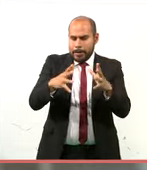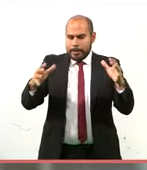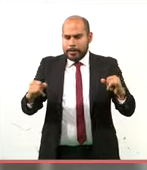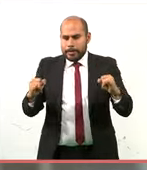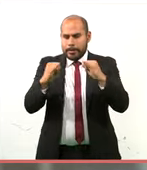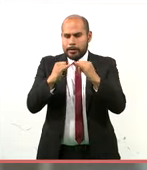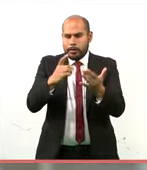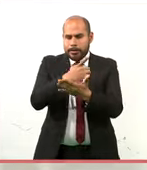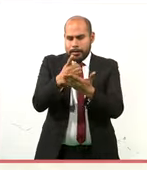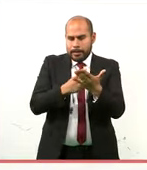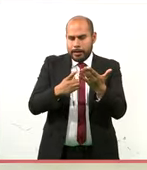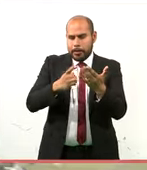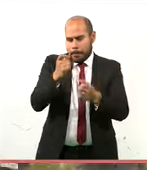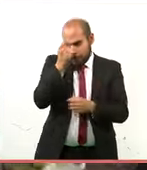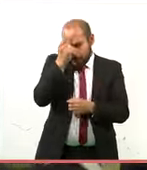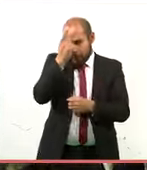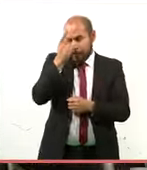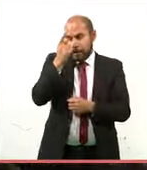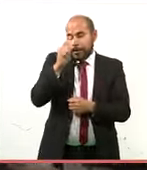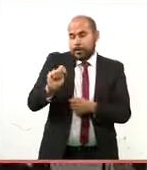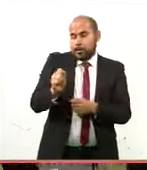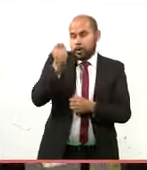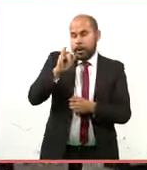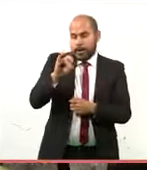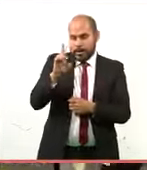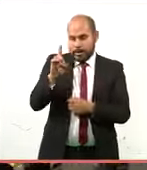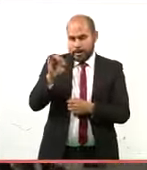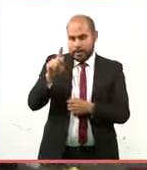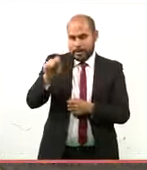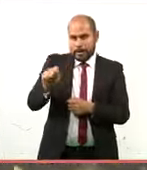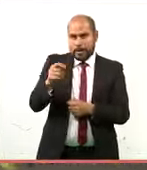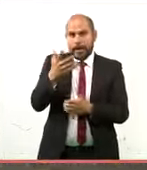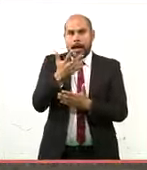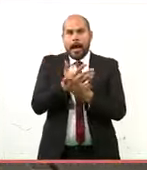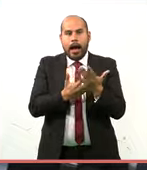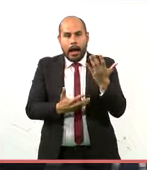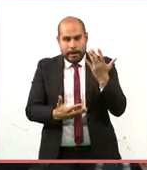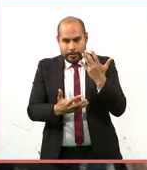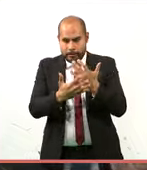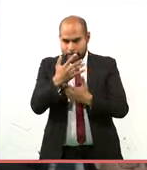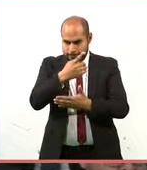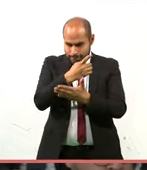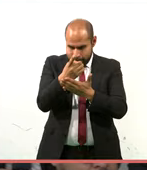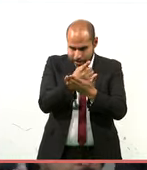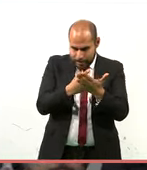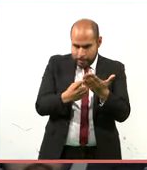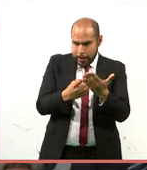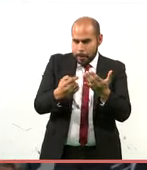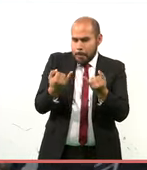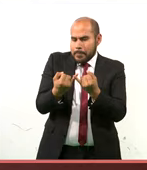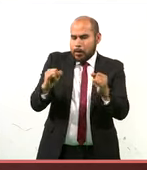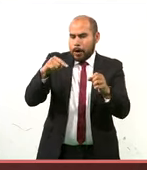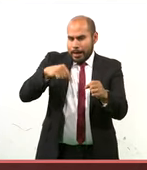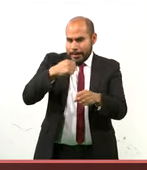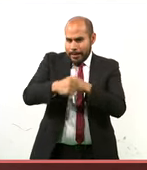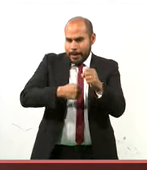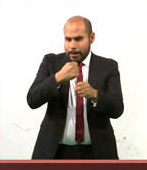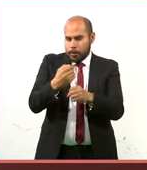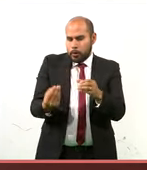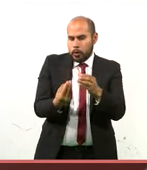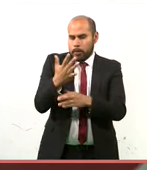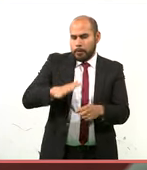e Innovación Tecnológica, el IDIT, por lo que diseñamos y este año inauguramos un nuevo espacio que suma